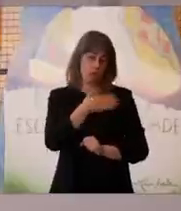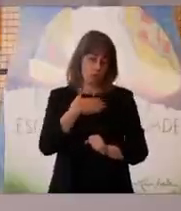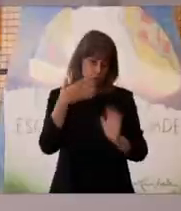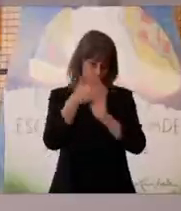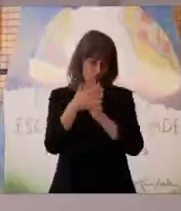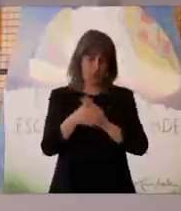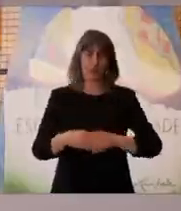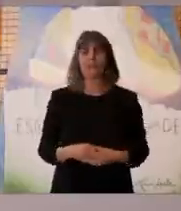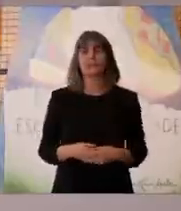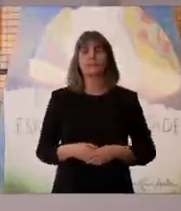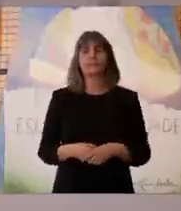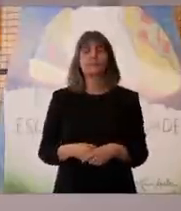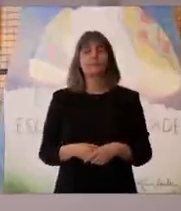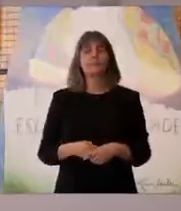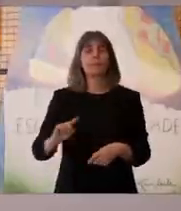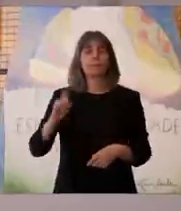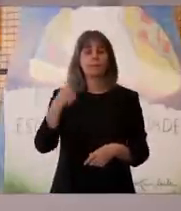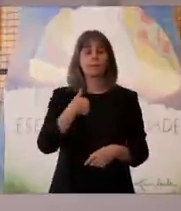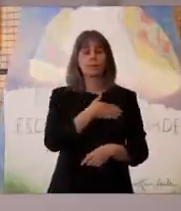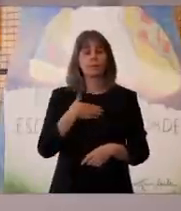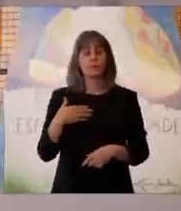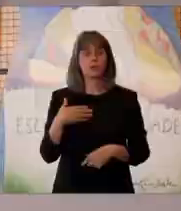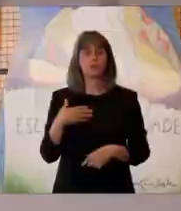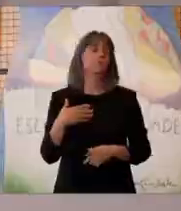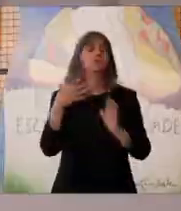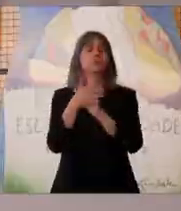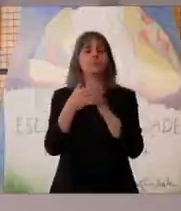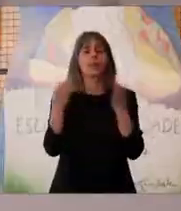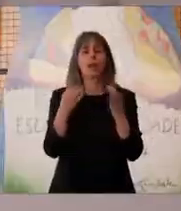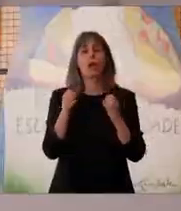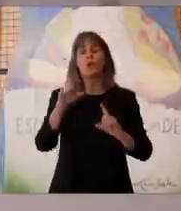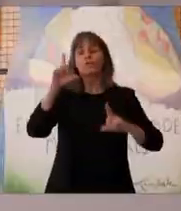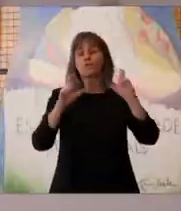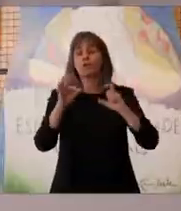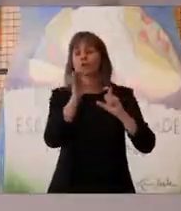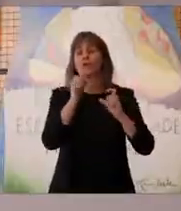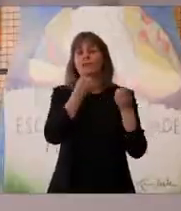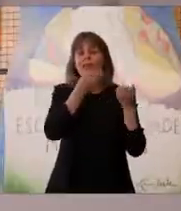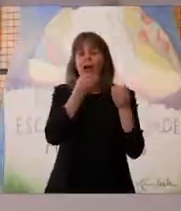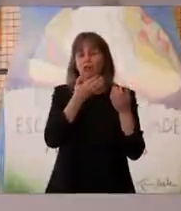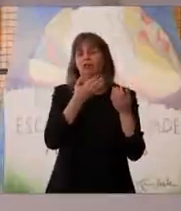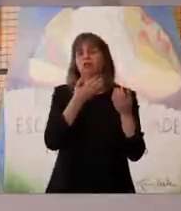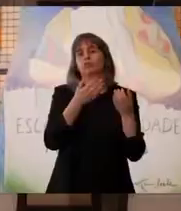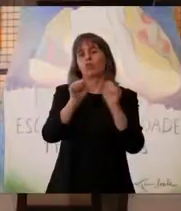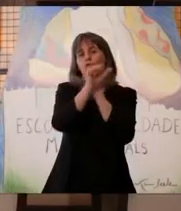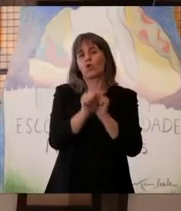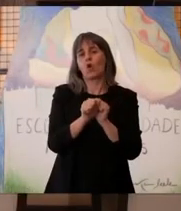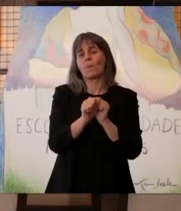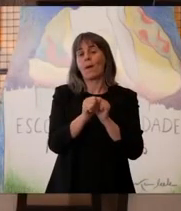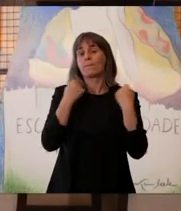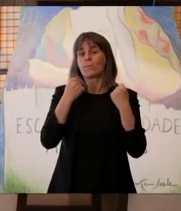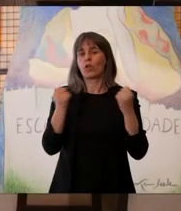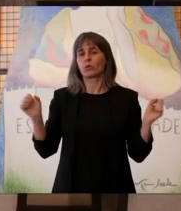vosotras bueno en un primer momento lo que quiero compartir con vosotros son un poco la foto y los datos de cómo se concentra el poder en un